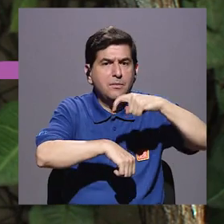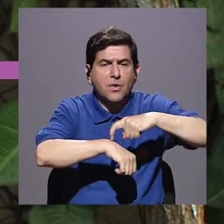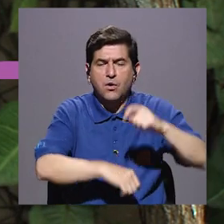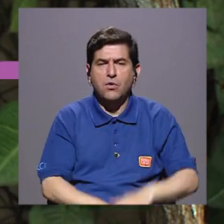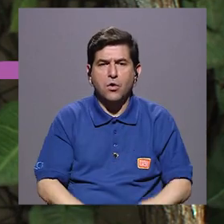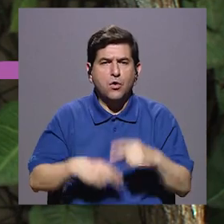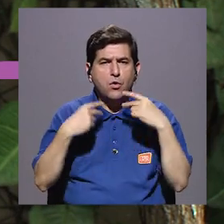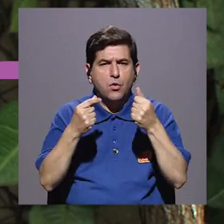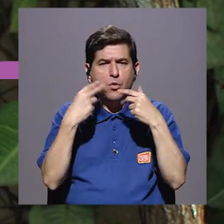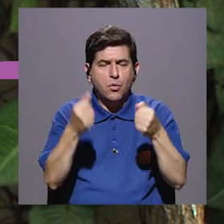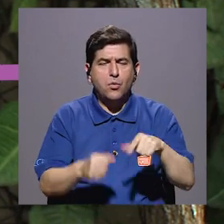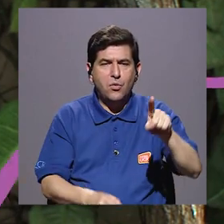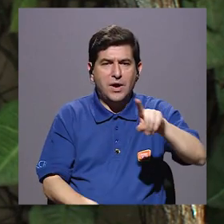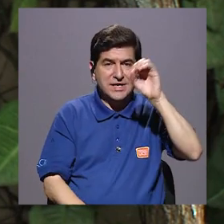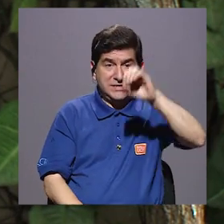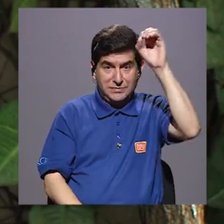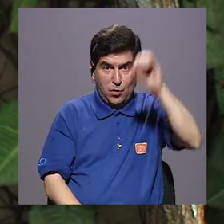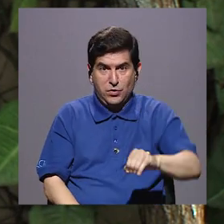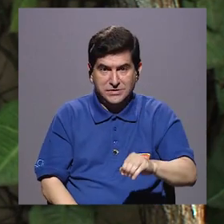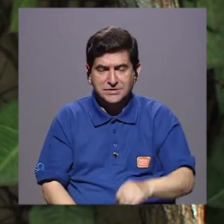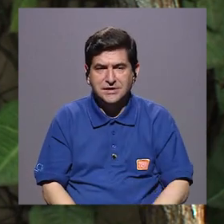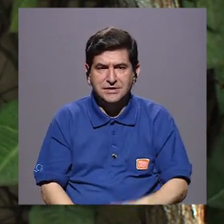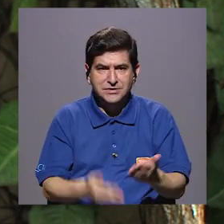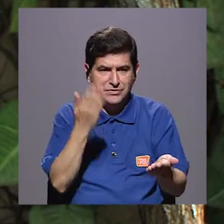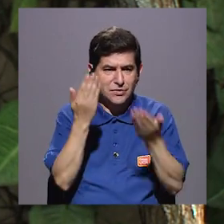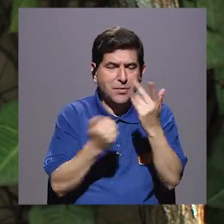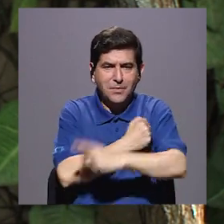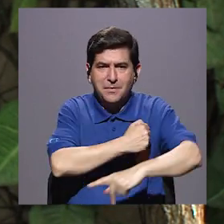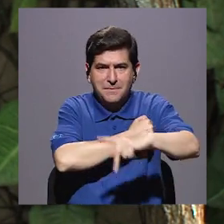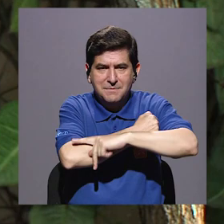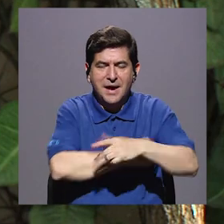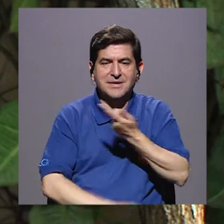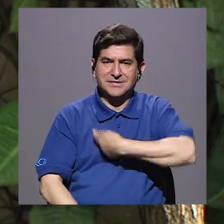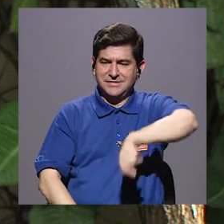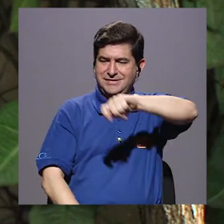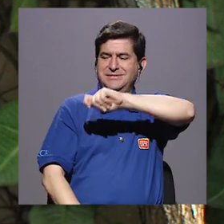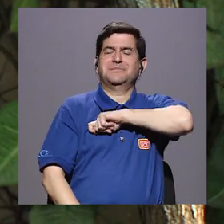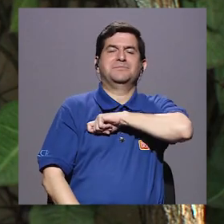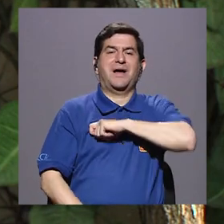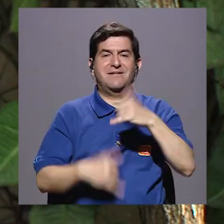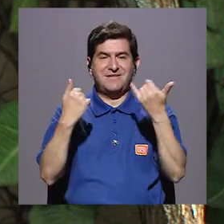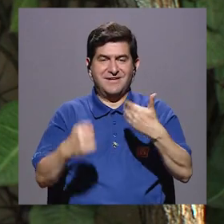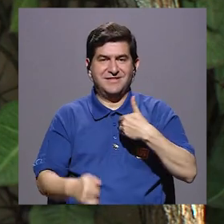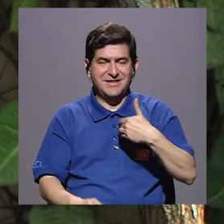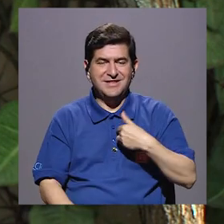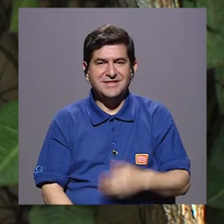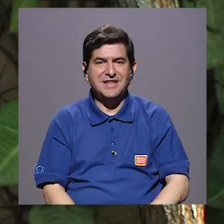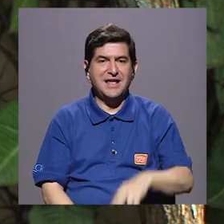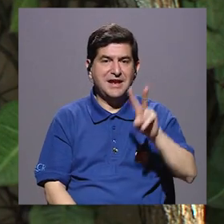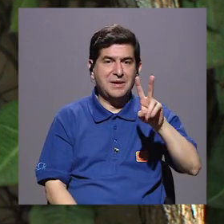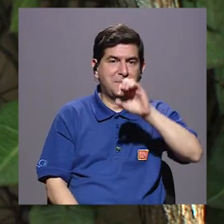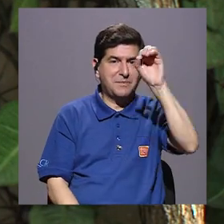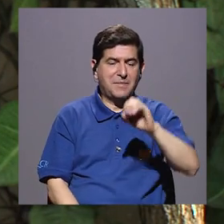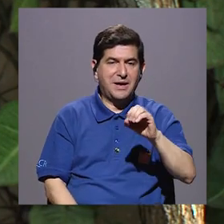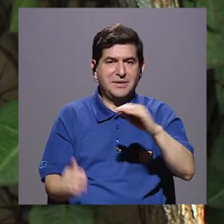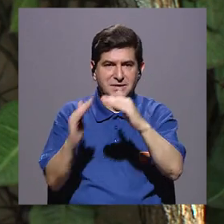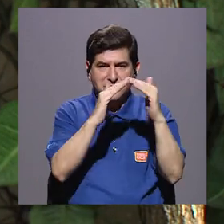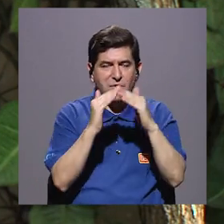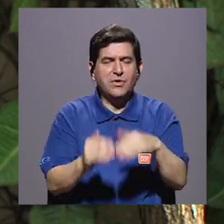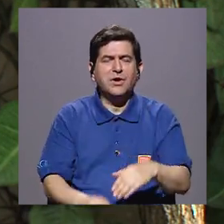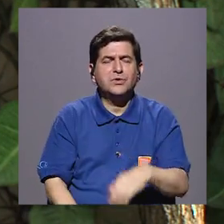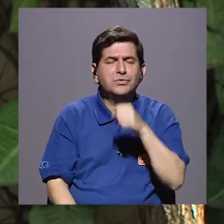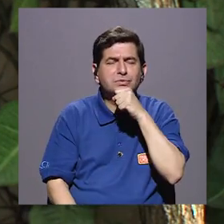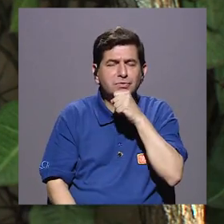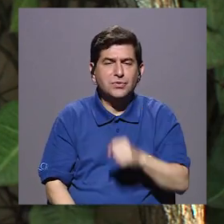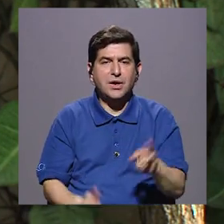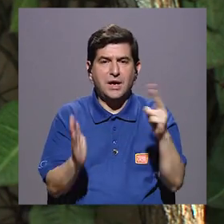esa aceleración de un 100%, por ejemplo, si lo comparamos con países como España, que ya tienen el 20% de la población